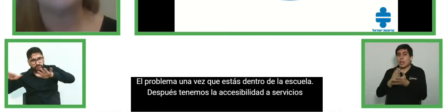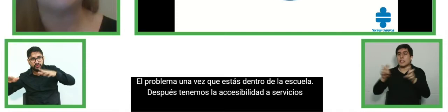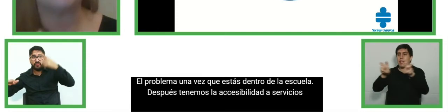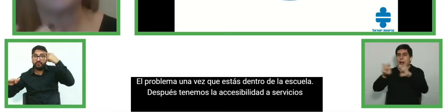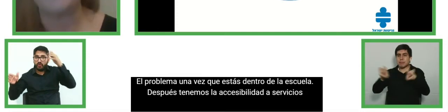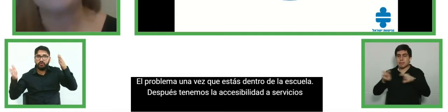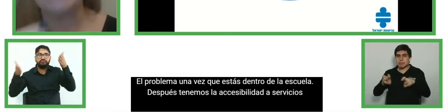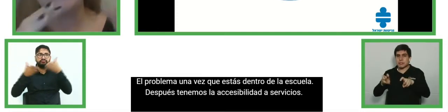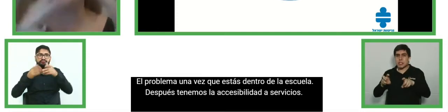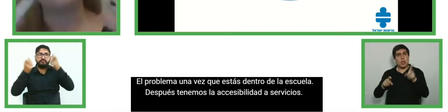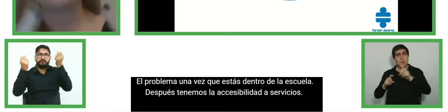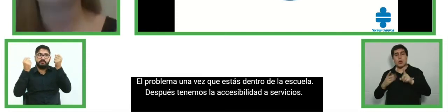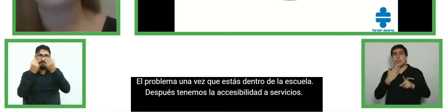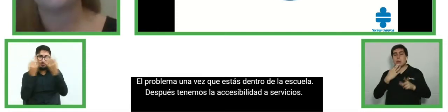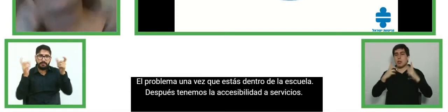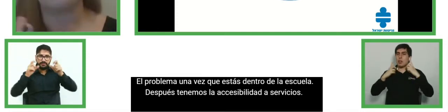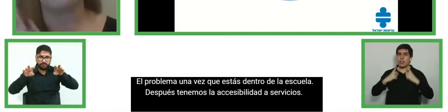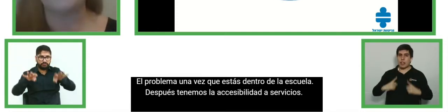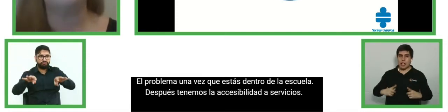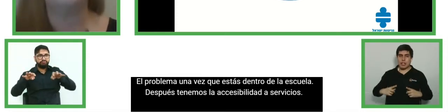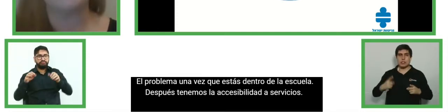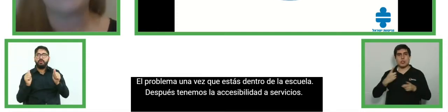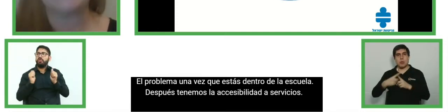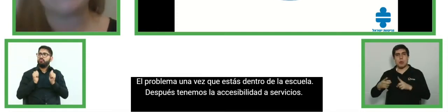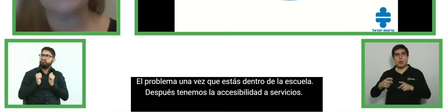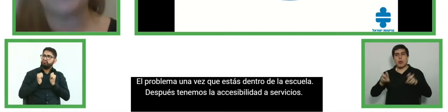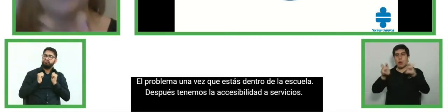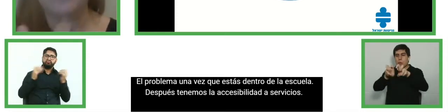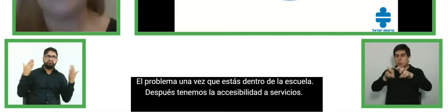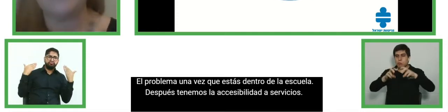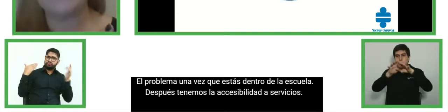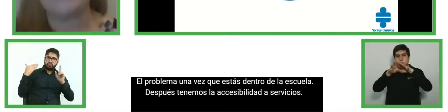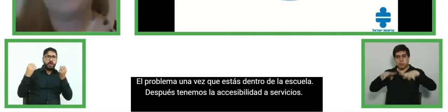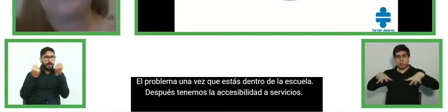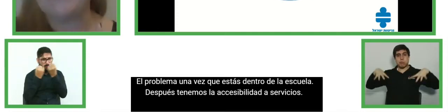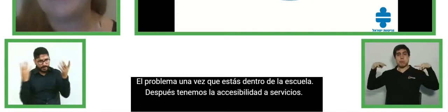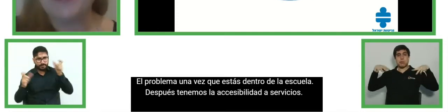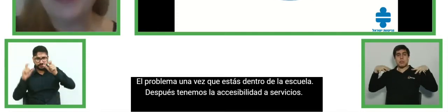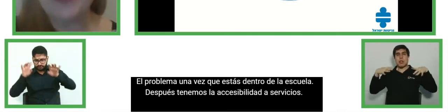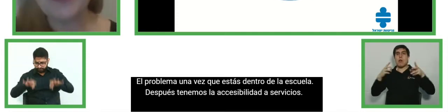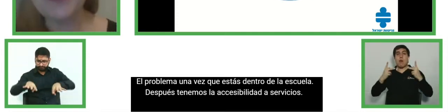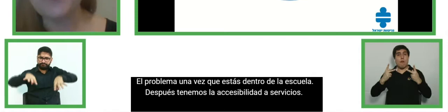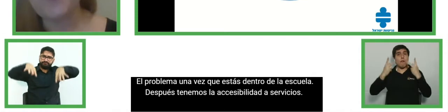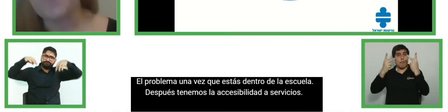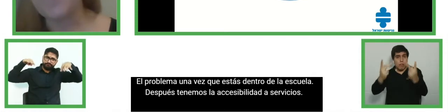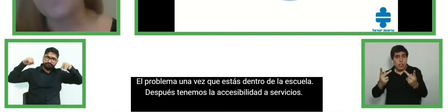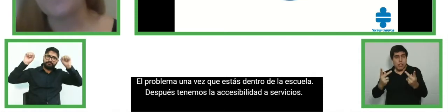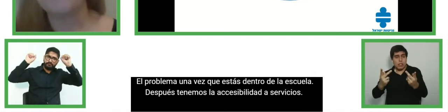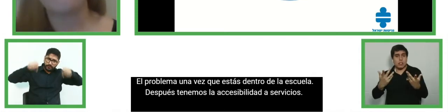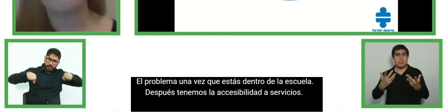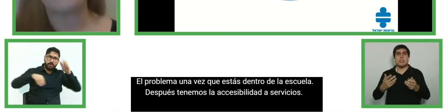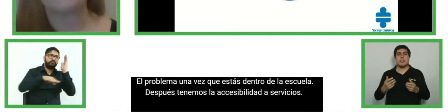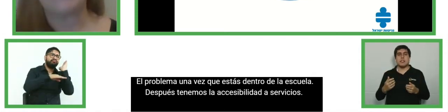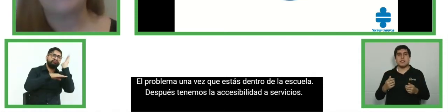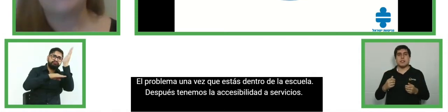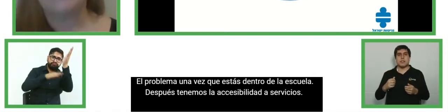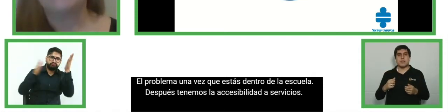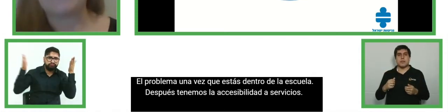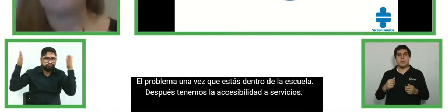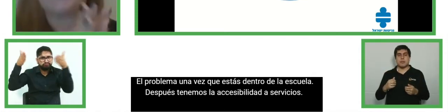los recesos, ceremonias, viajes, que sean, clic, por favor, próxima.